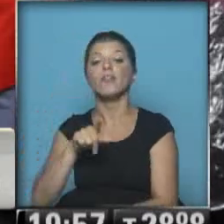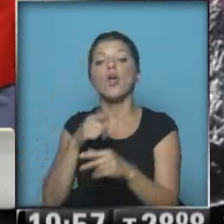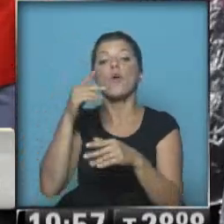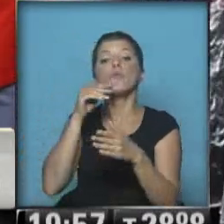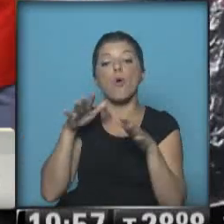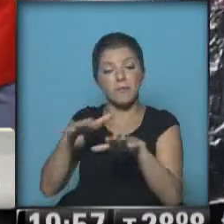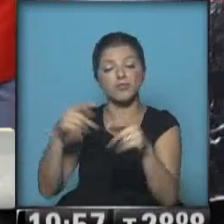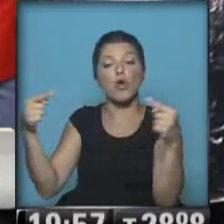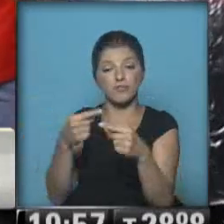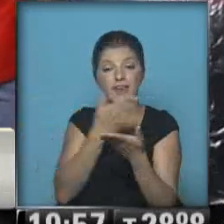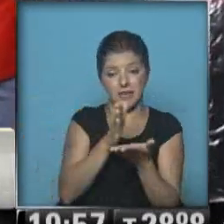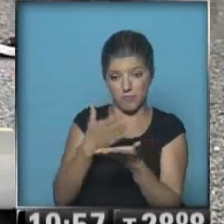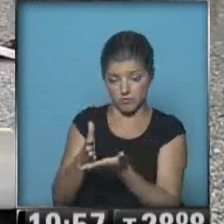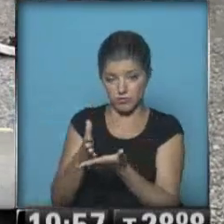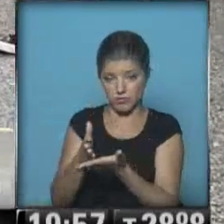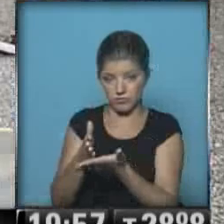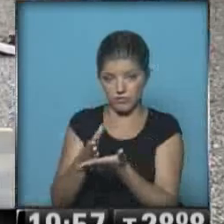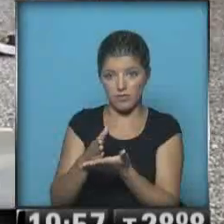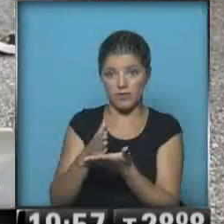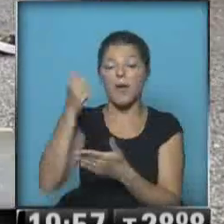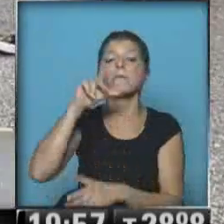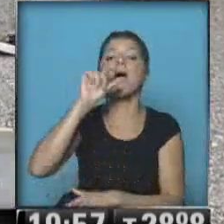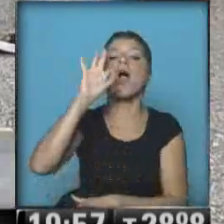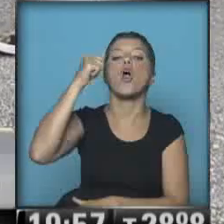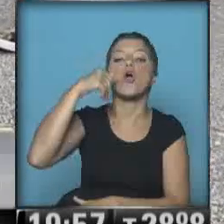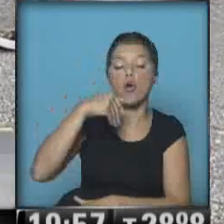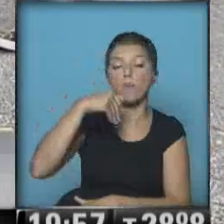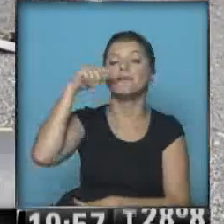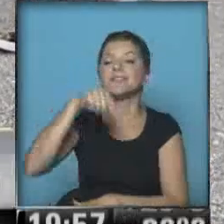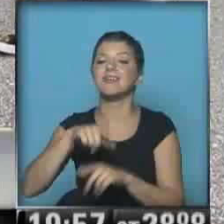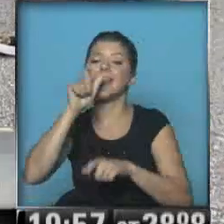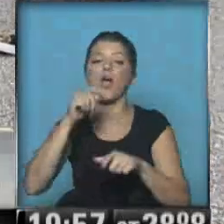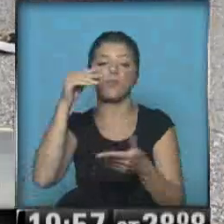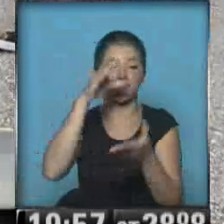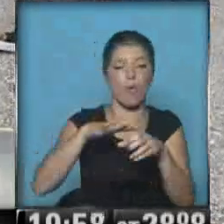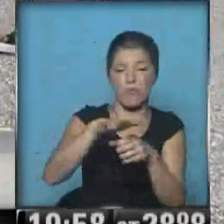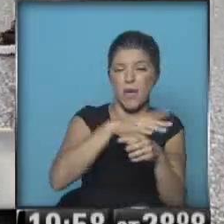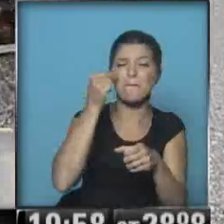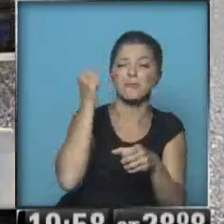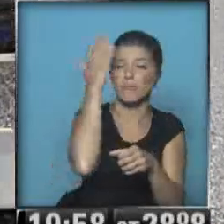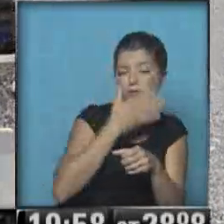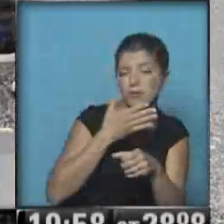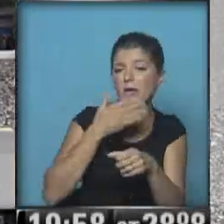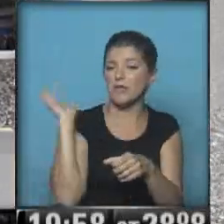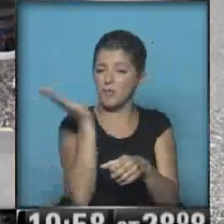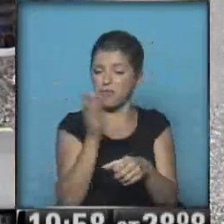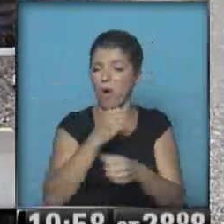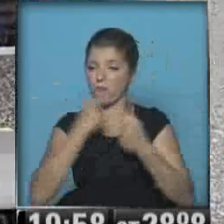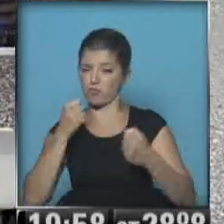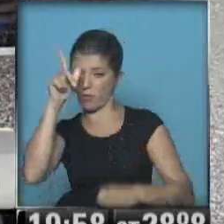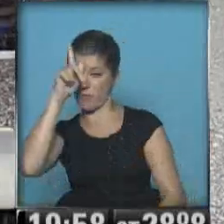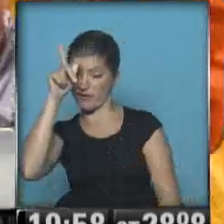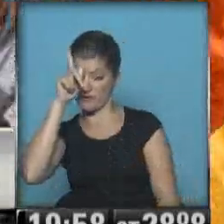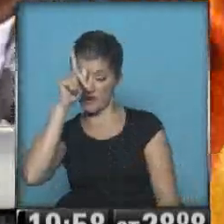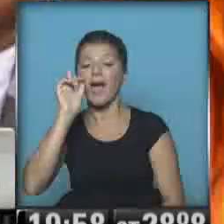antirracista Base Malcolm X, la comunidad negra sufre hostigamiento policial y encarcelaciones en masa. Los delincuentes